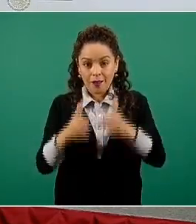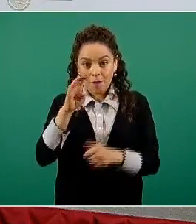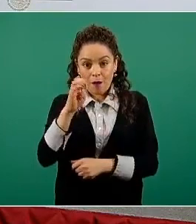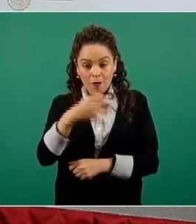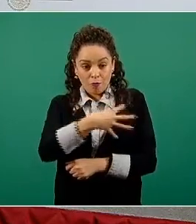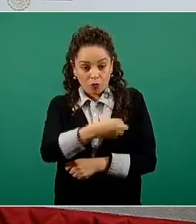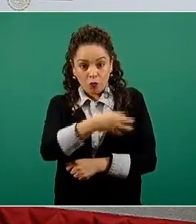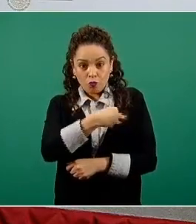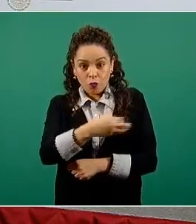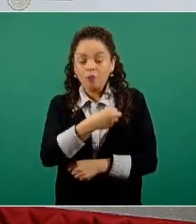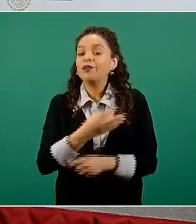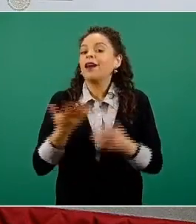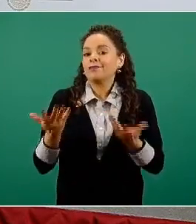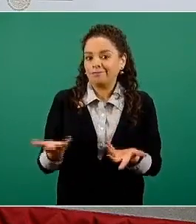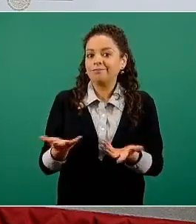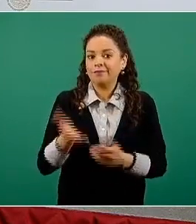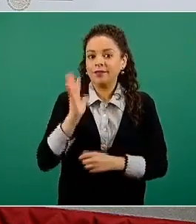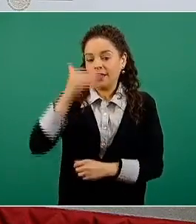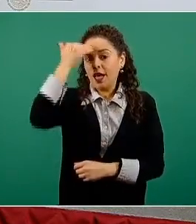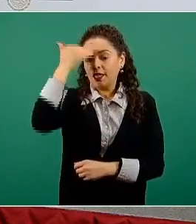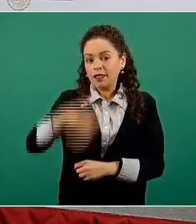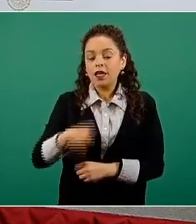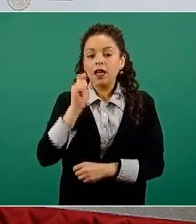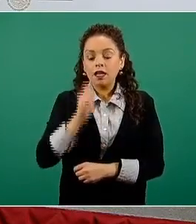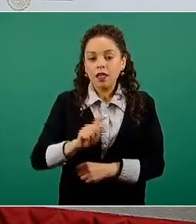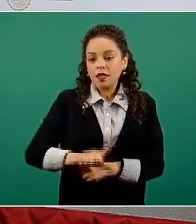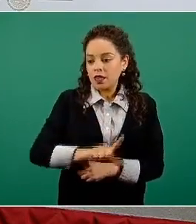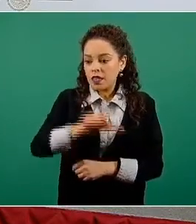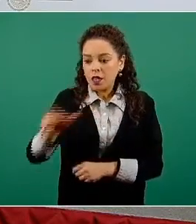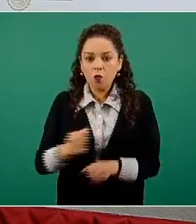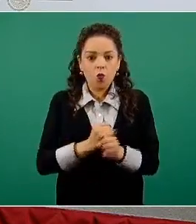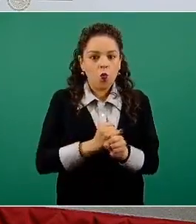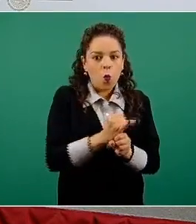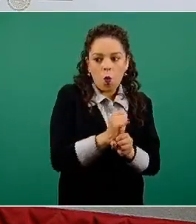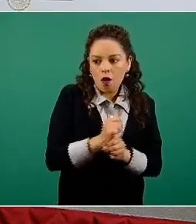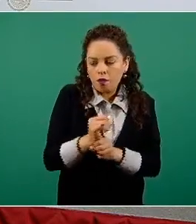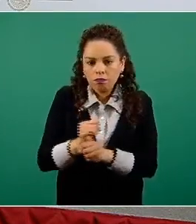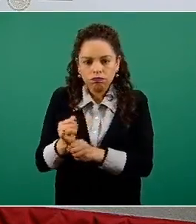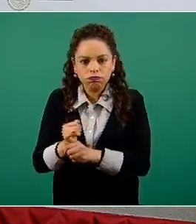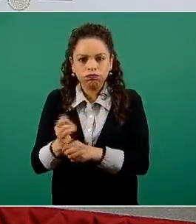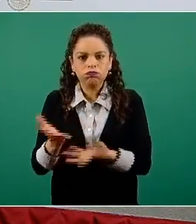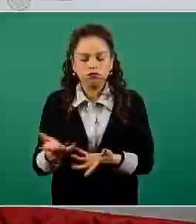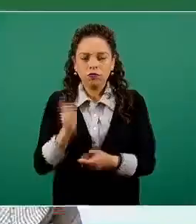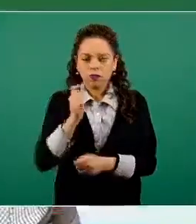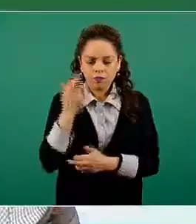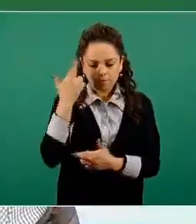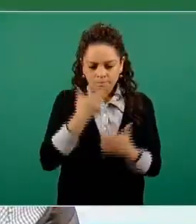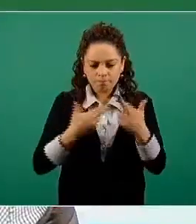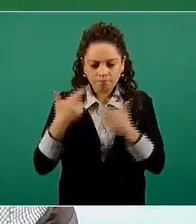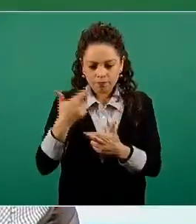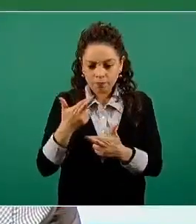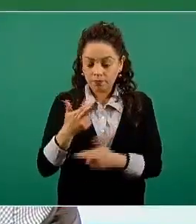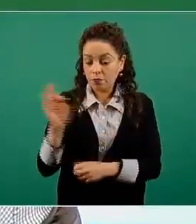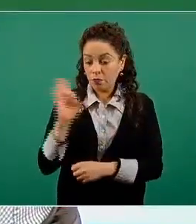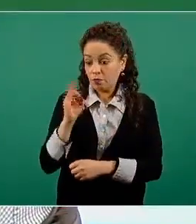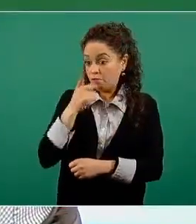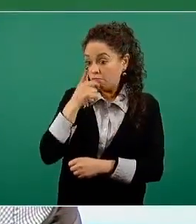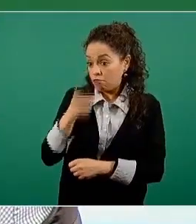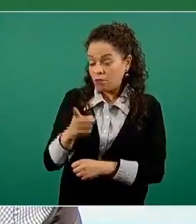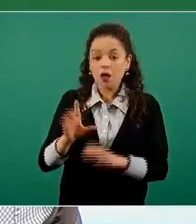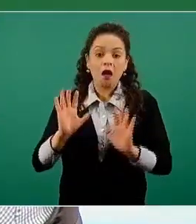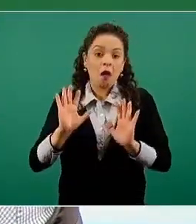será efecto igual y de que las posteriores investigaciones o seguimientos así lo determinen, pudiera